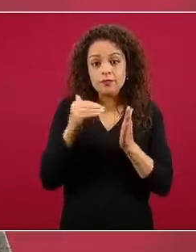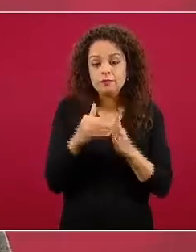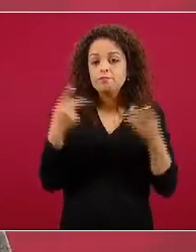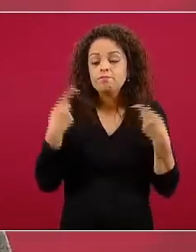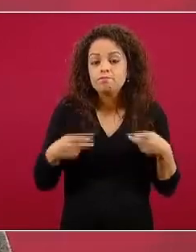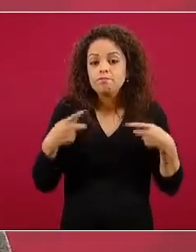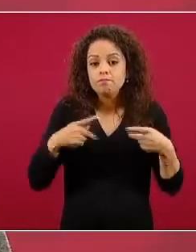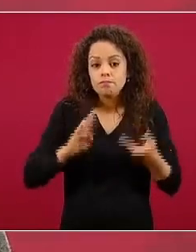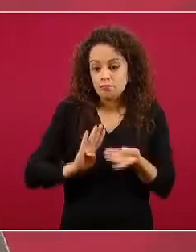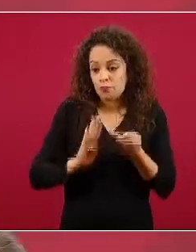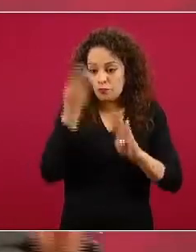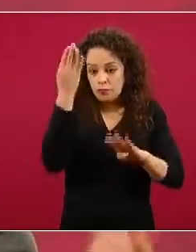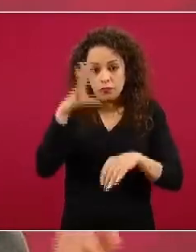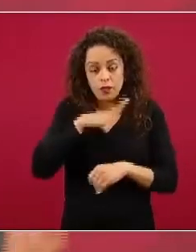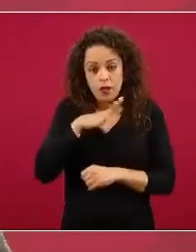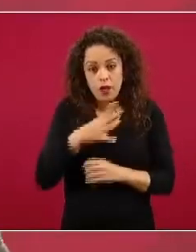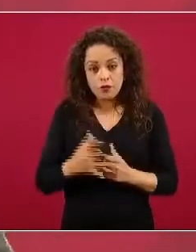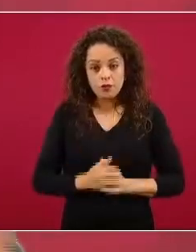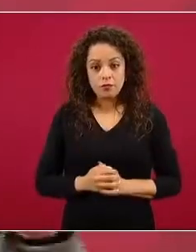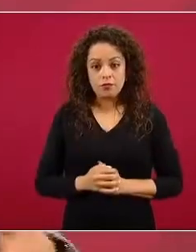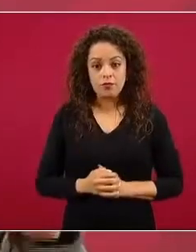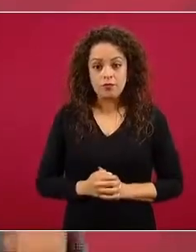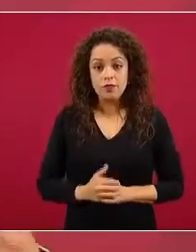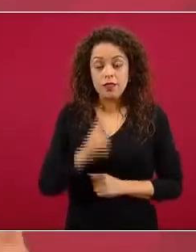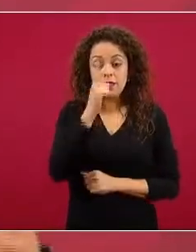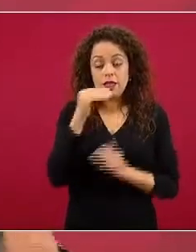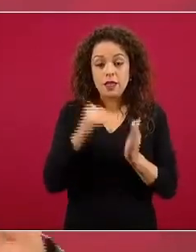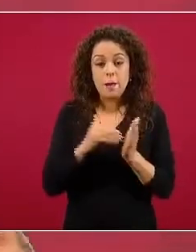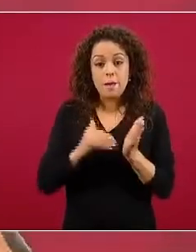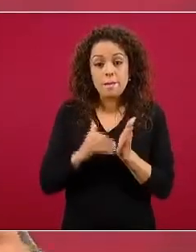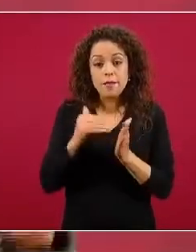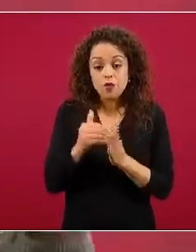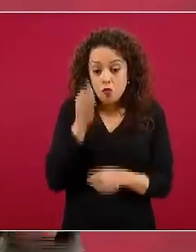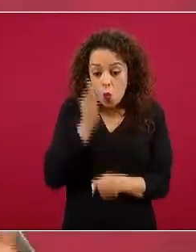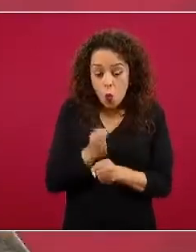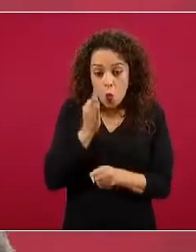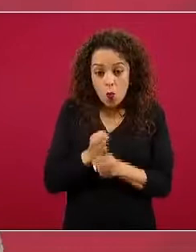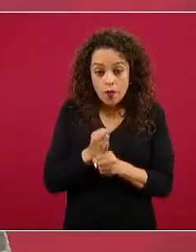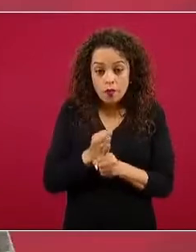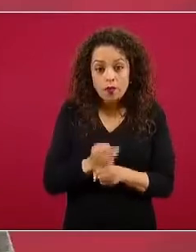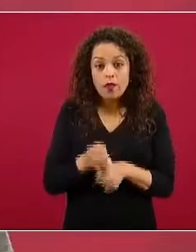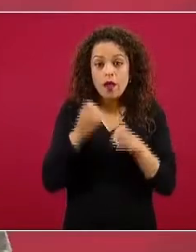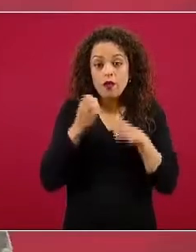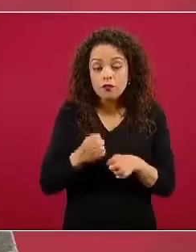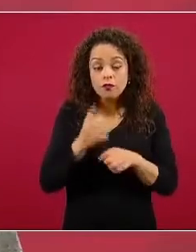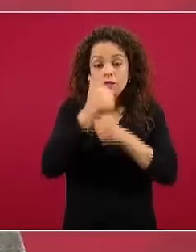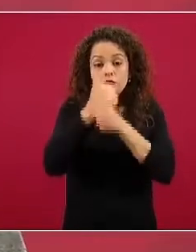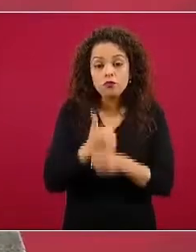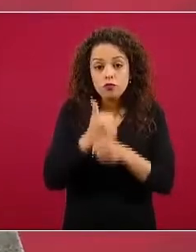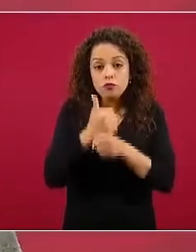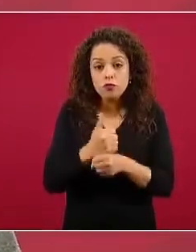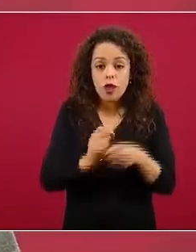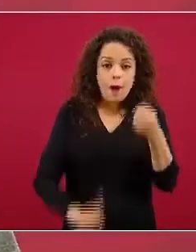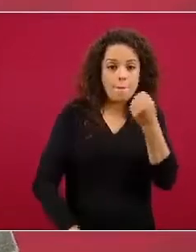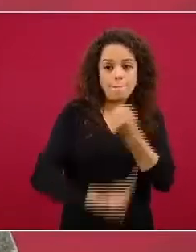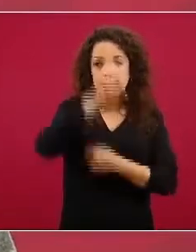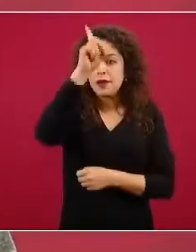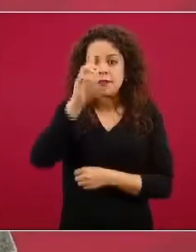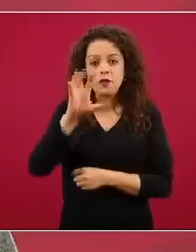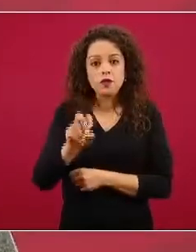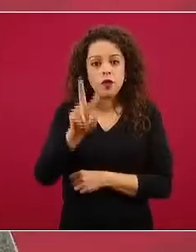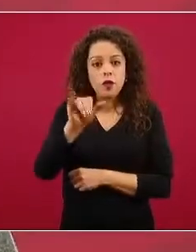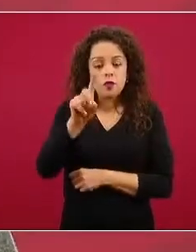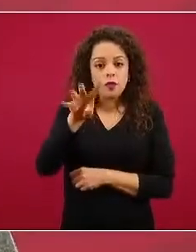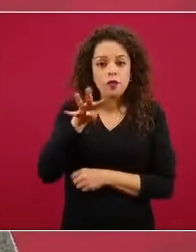individuos. 7,000 millones están afectados en este momento por COVID-19 desde que empezó esta epidemia